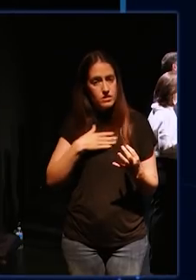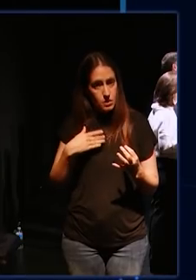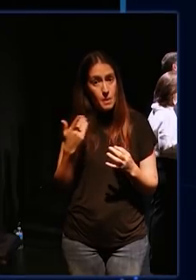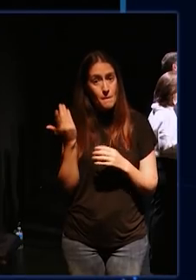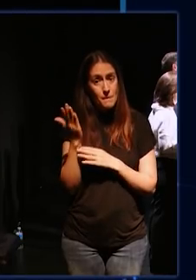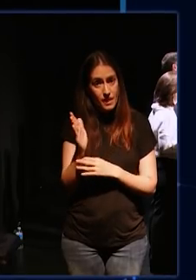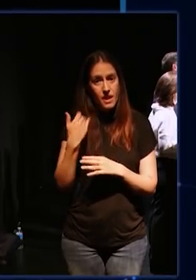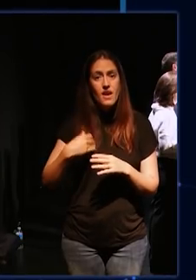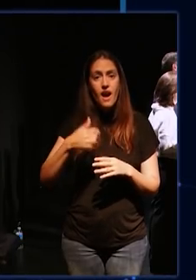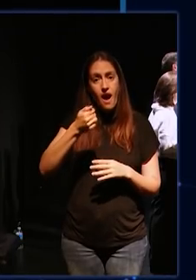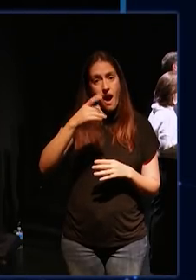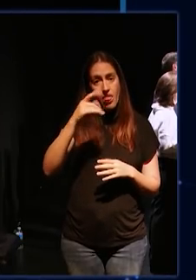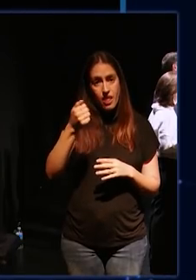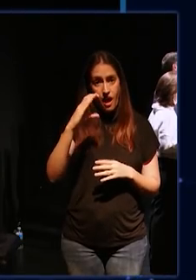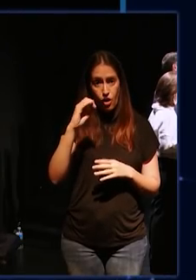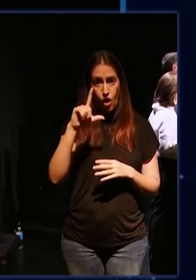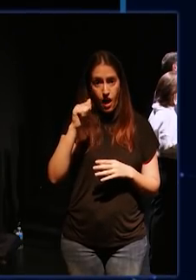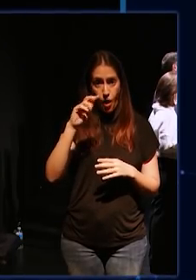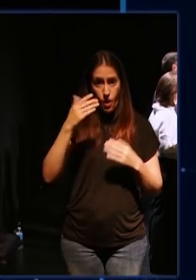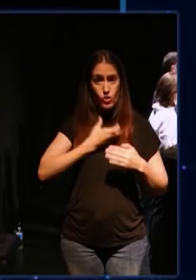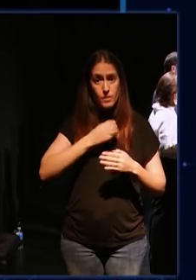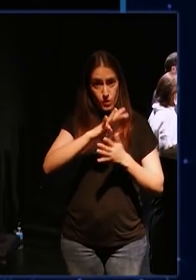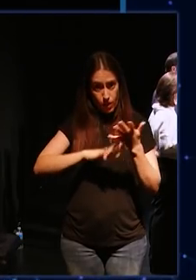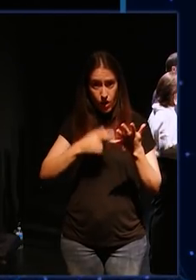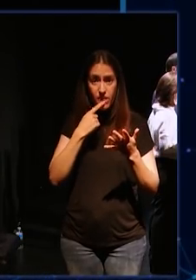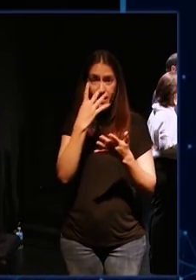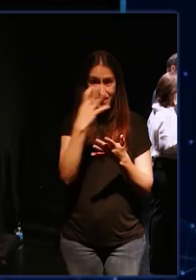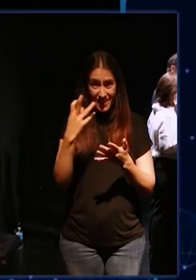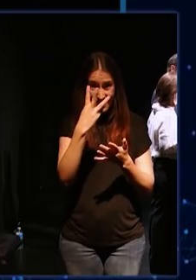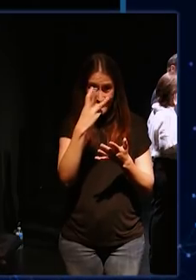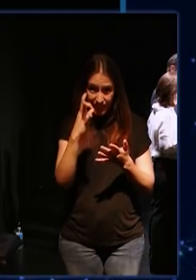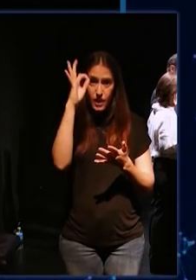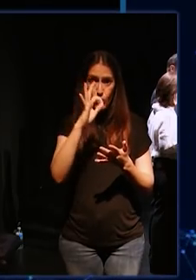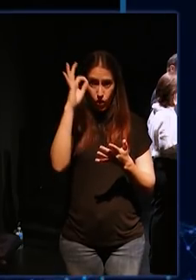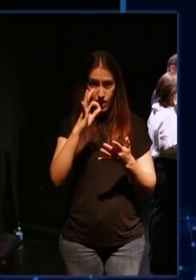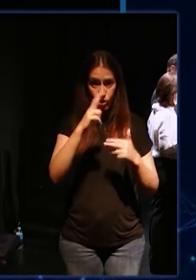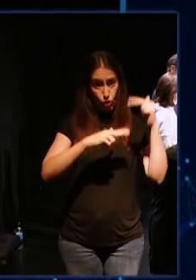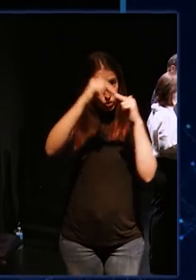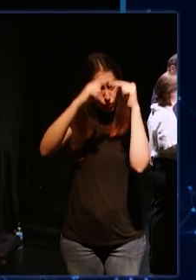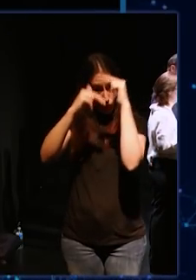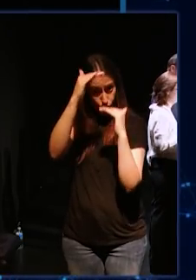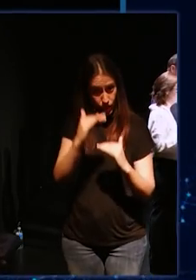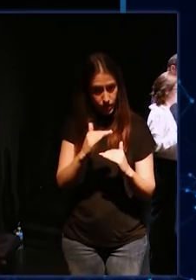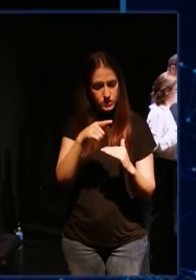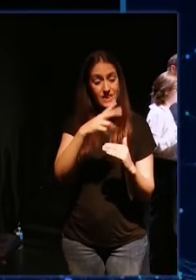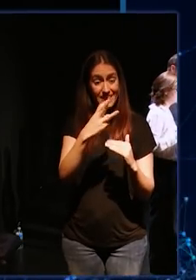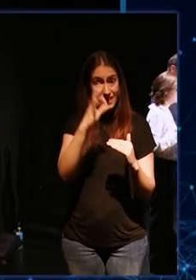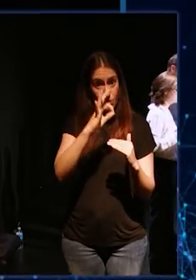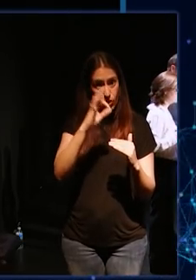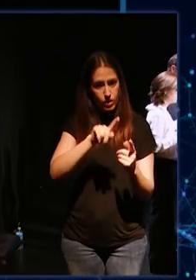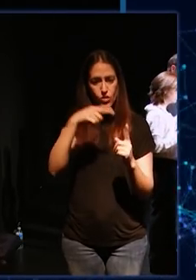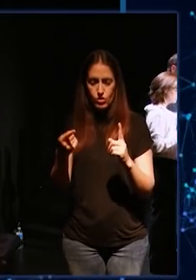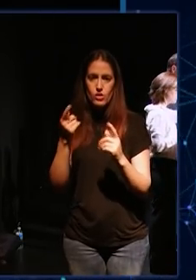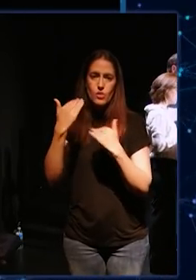aprobado Ada Colau en el Ayuntamiento de Barcelona, que es del 30% de todas las nuevas construcciones que sean de obligado uso de habitatge